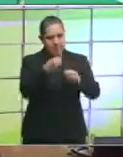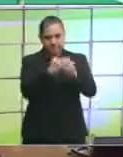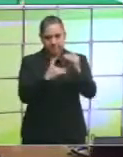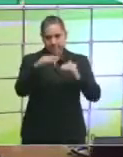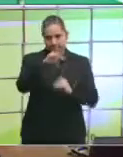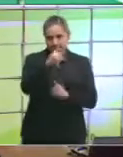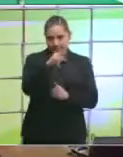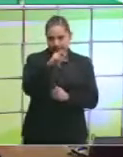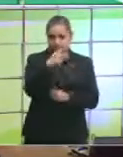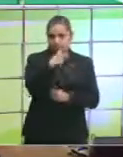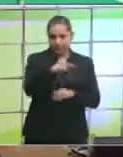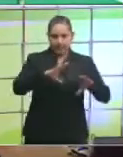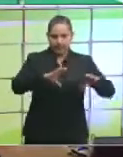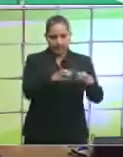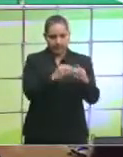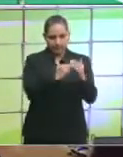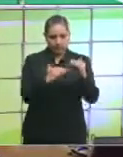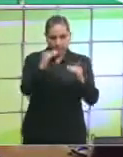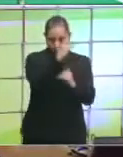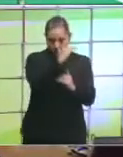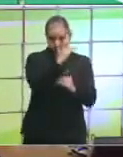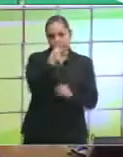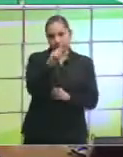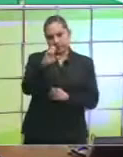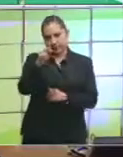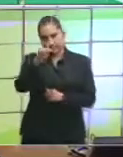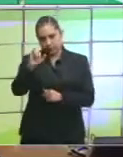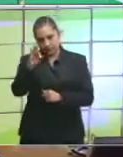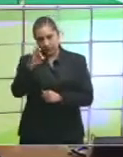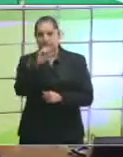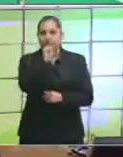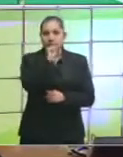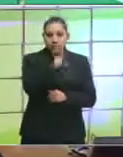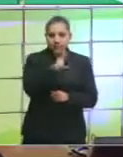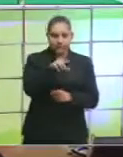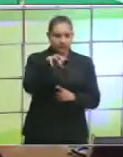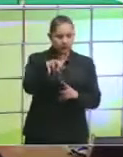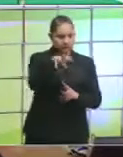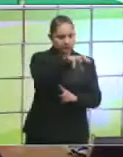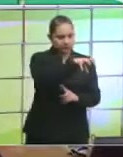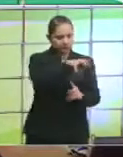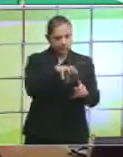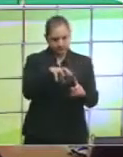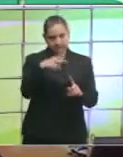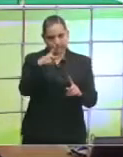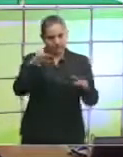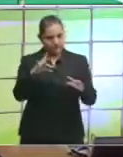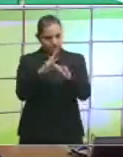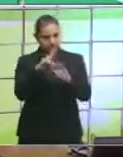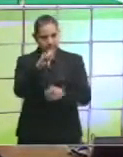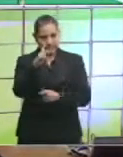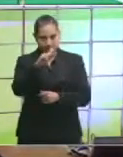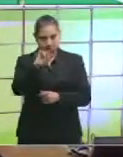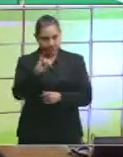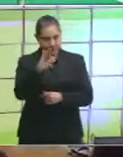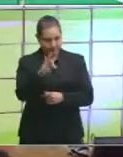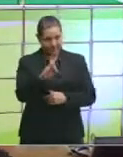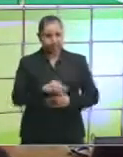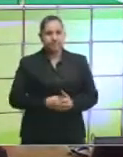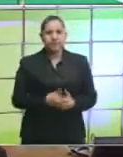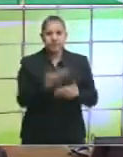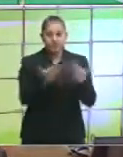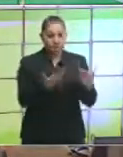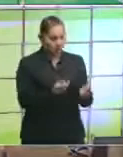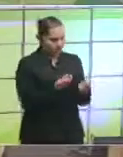superior del tribunal electoral y magistradas y magistrados de las salas regionales de este órgano jurisdiccional en este momento sido